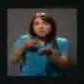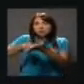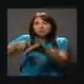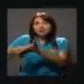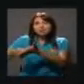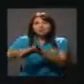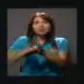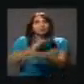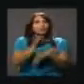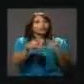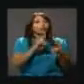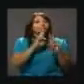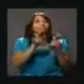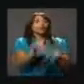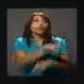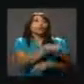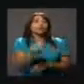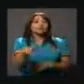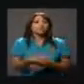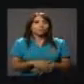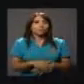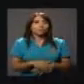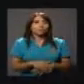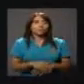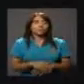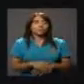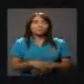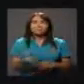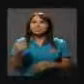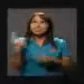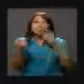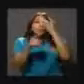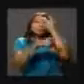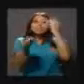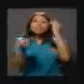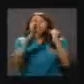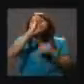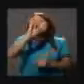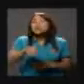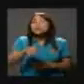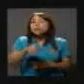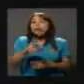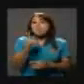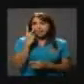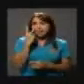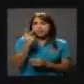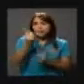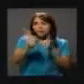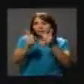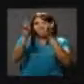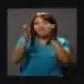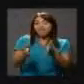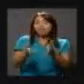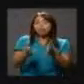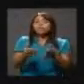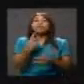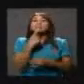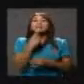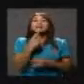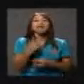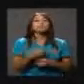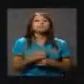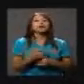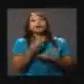decimos lo mismo aún más ustedes nunca van a encontrar a un candidato a la presidencia que diga yo quiero el poder para